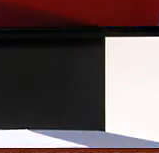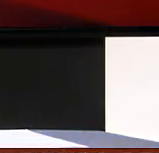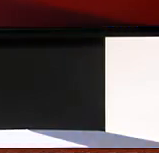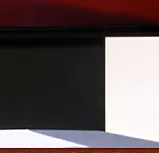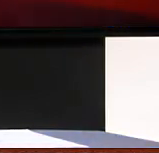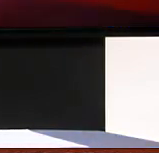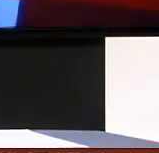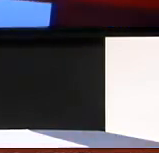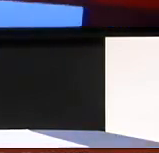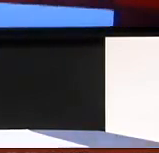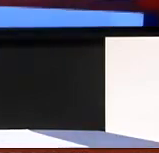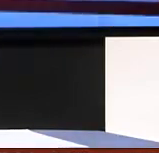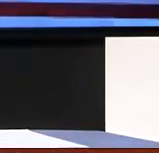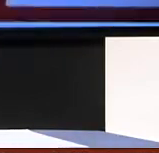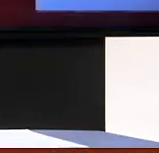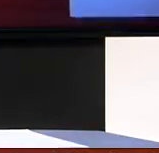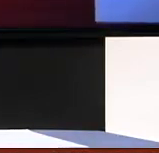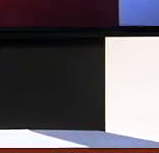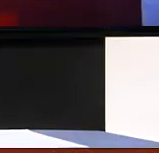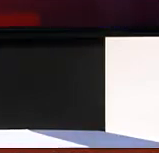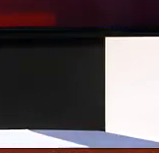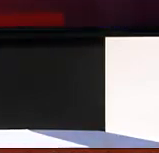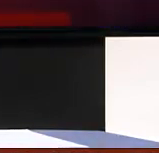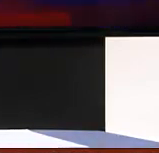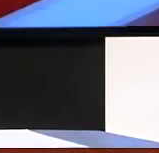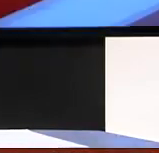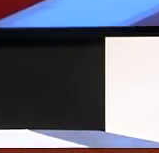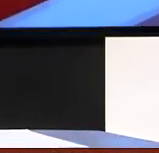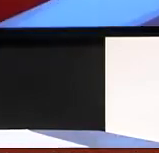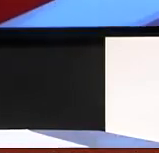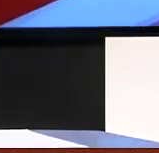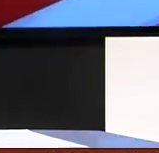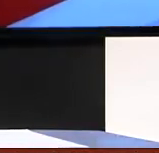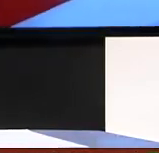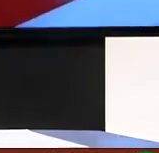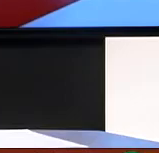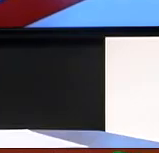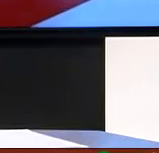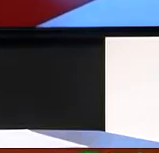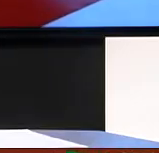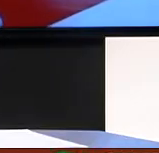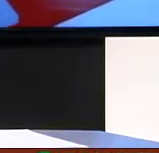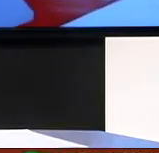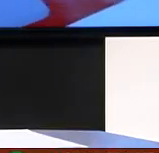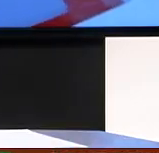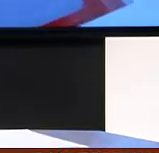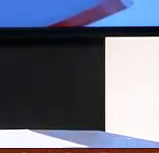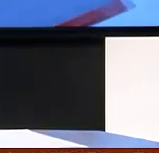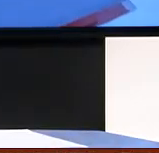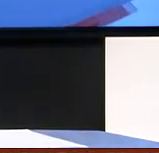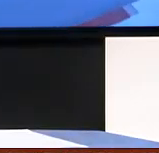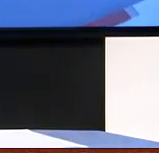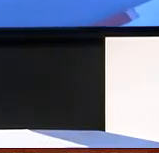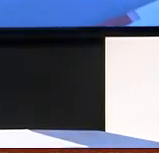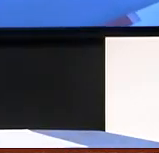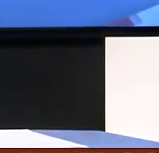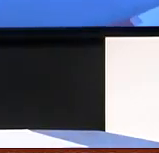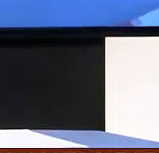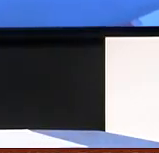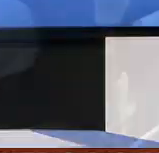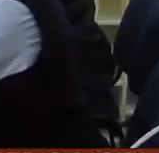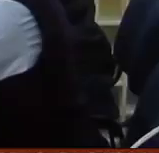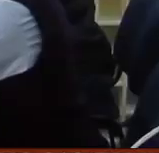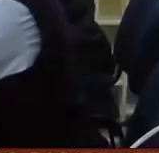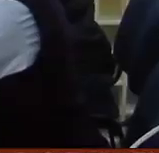ardiendo en este país importante de Euroasia. Vámonos ahora con más información. Este viernes se inauguró la Aldea Digital, un lugar